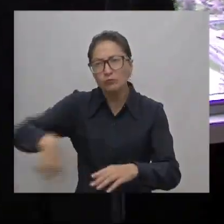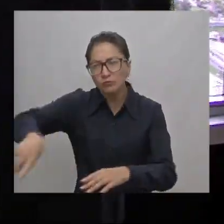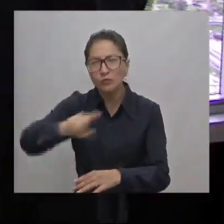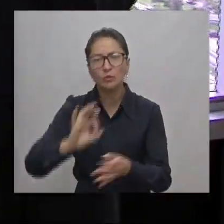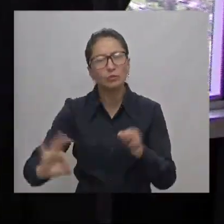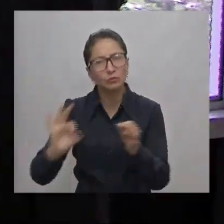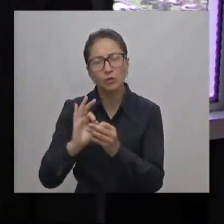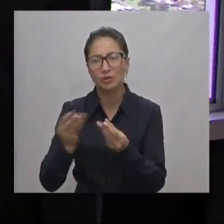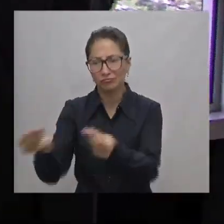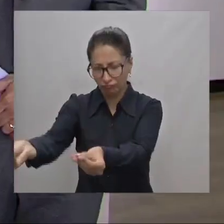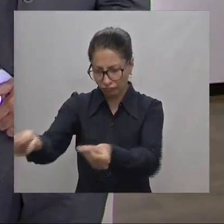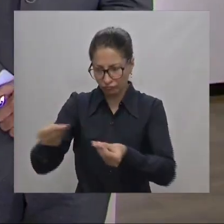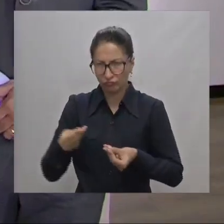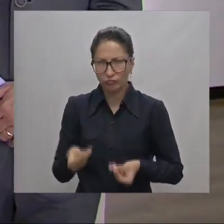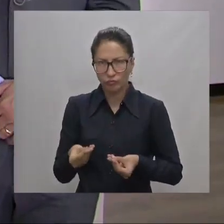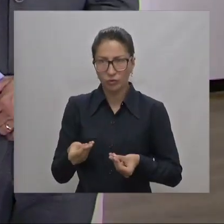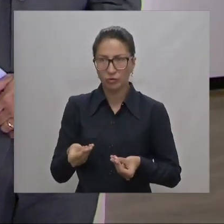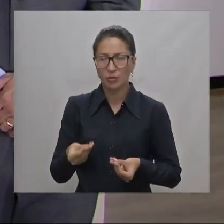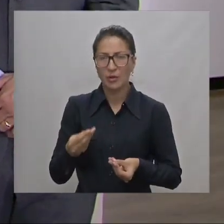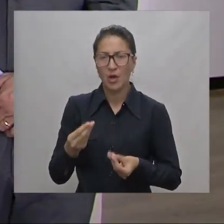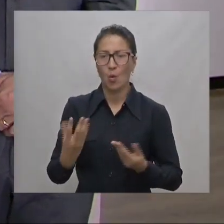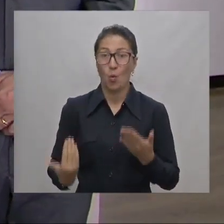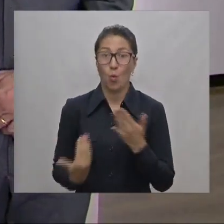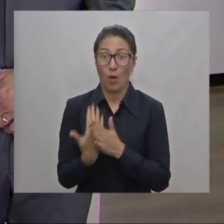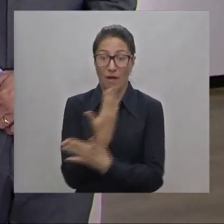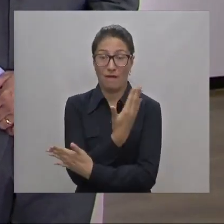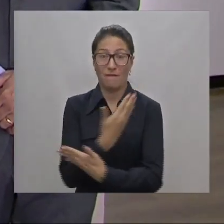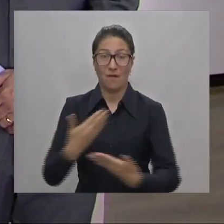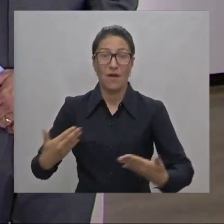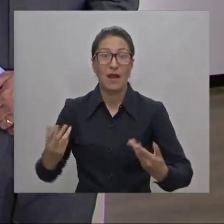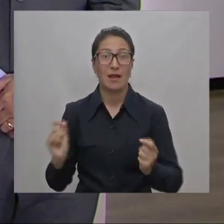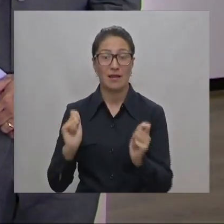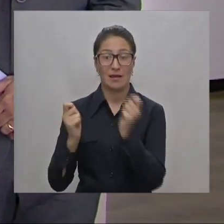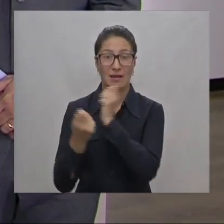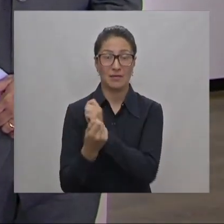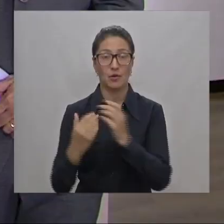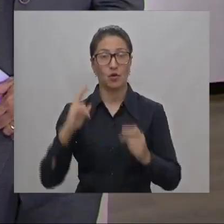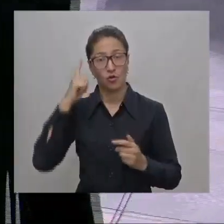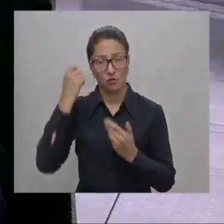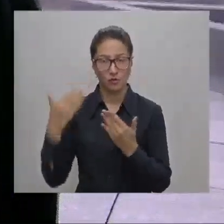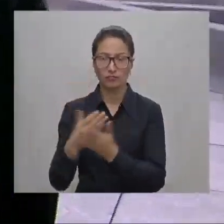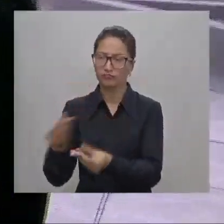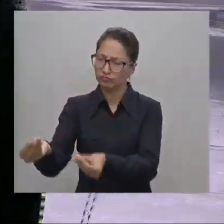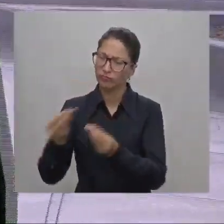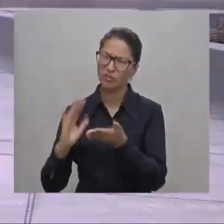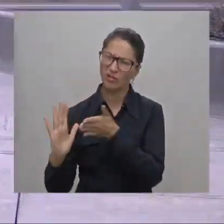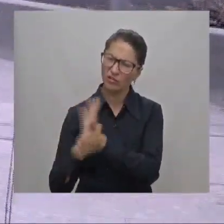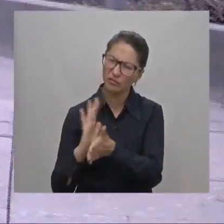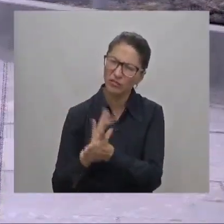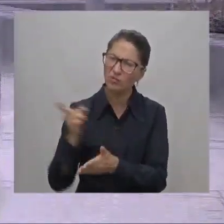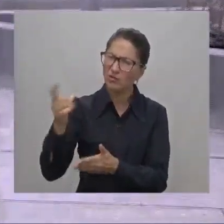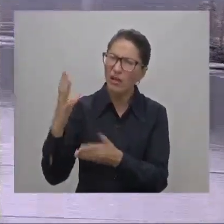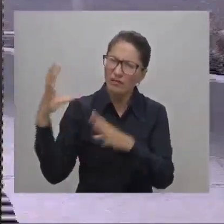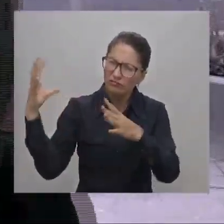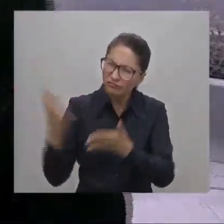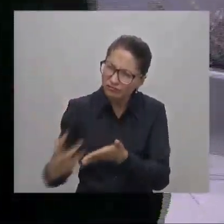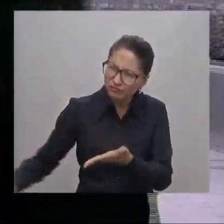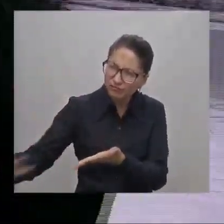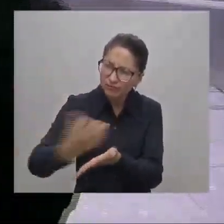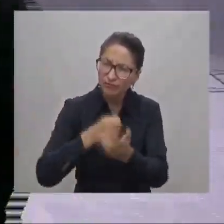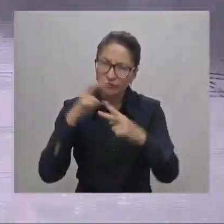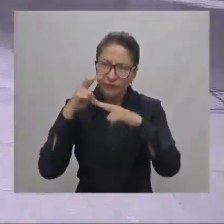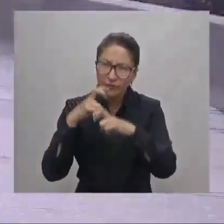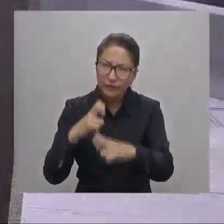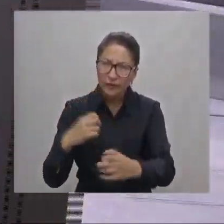de su despacho para entregar de primera mano al equipo de empalme del nuevo gobierno información sobre los análisis y los hallazgos que